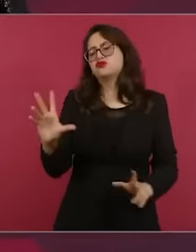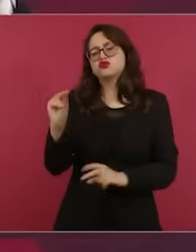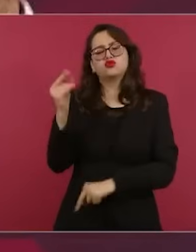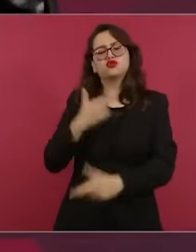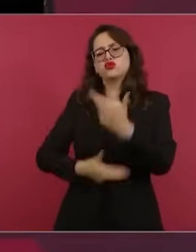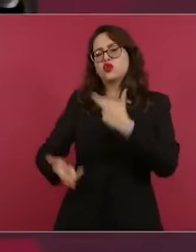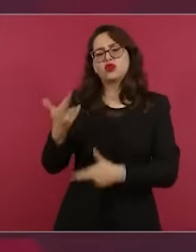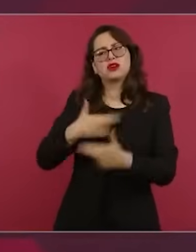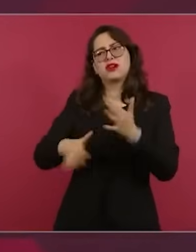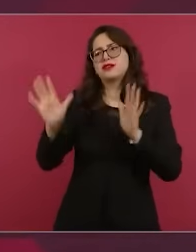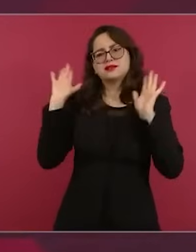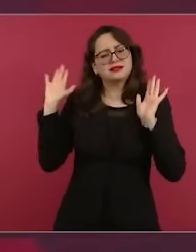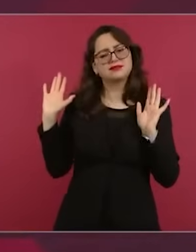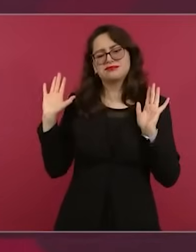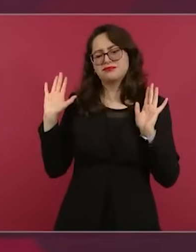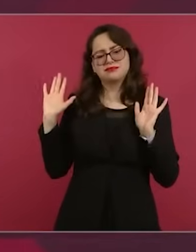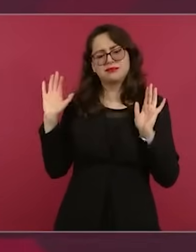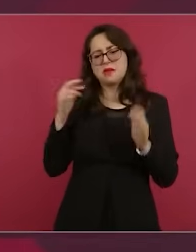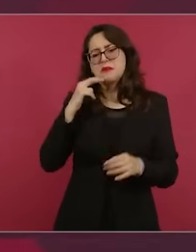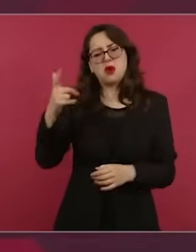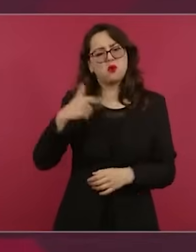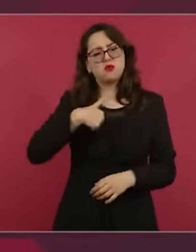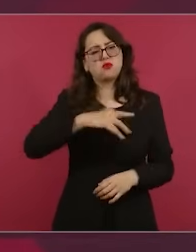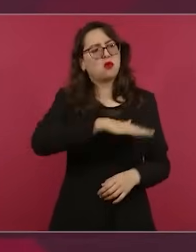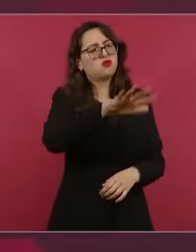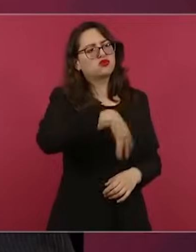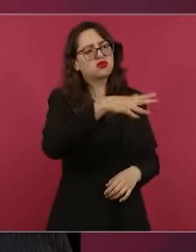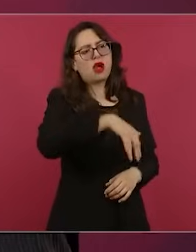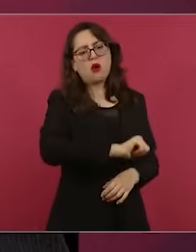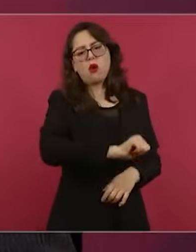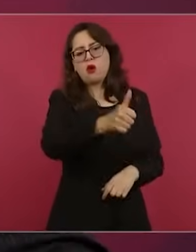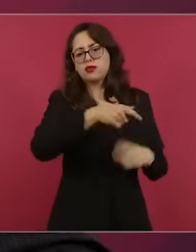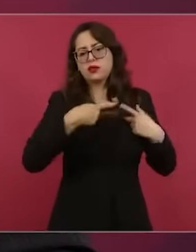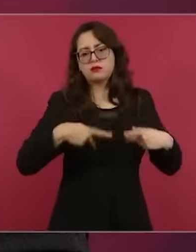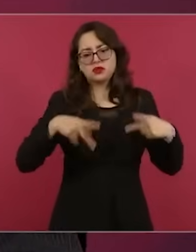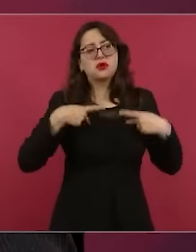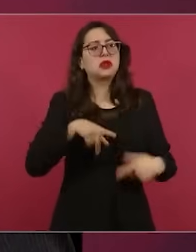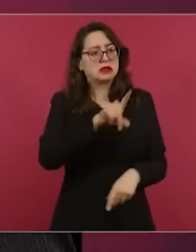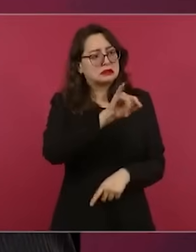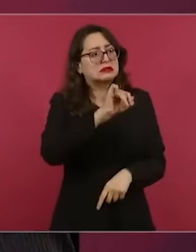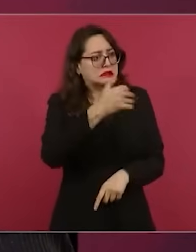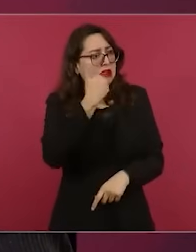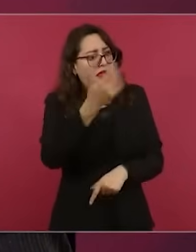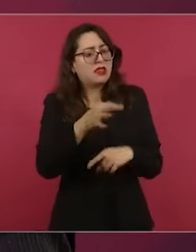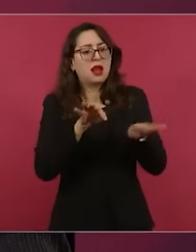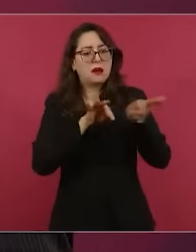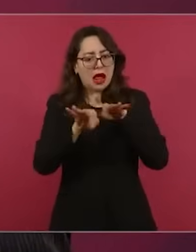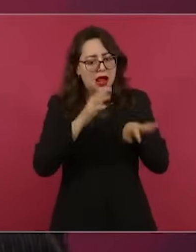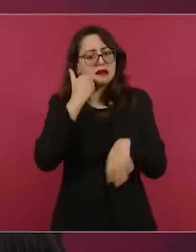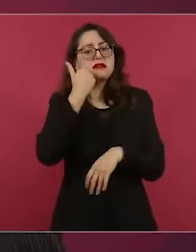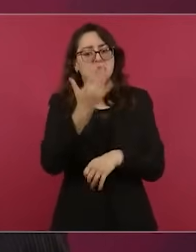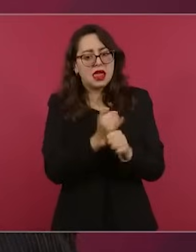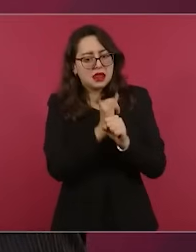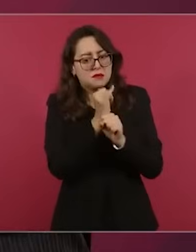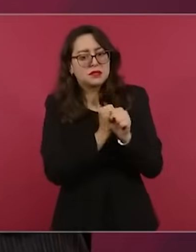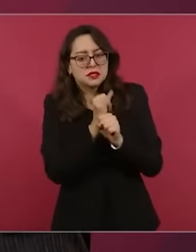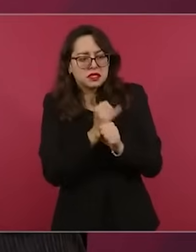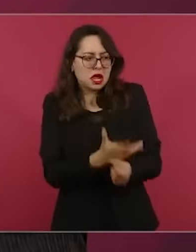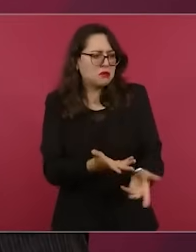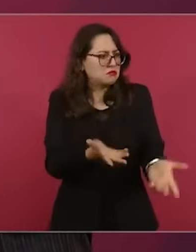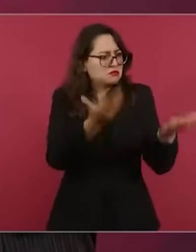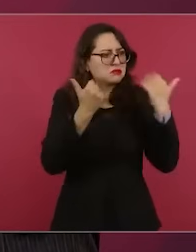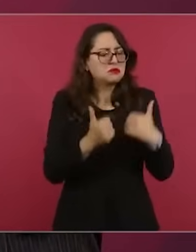Y ya buscamos a otras personas que nos ayuden. Es un poco lo que